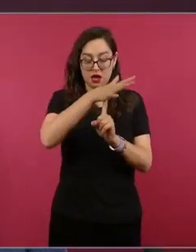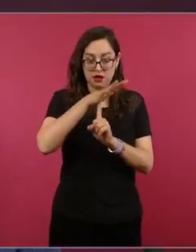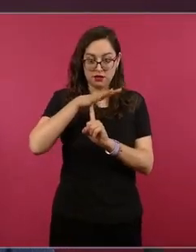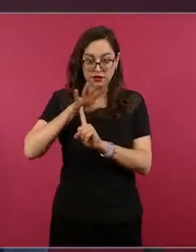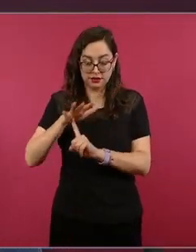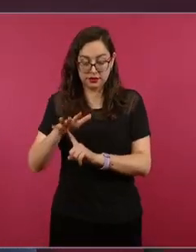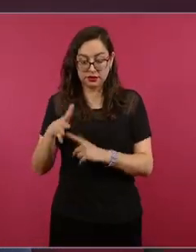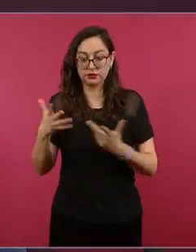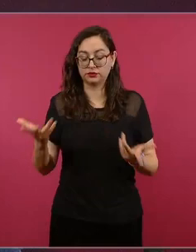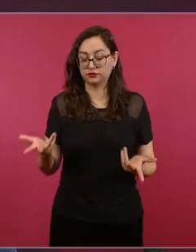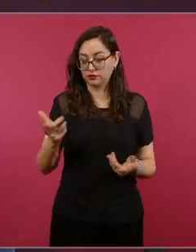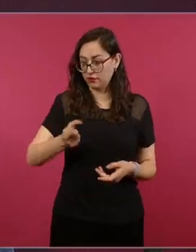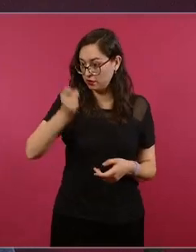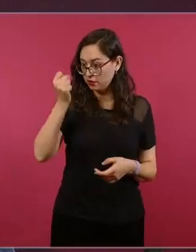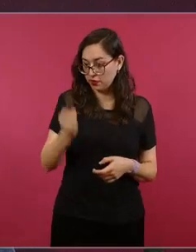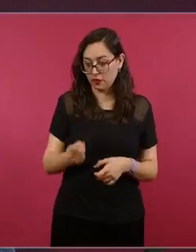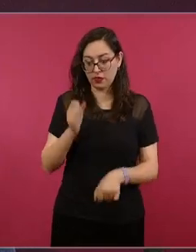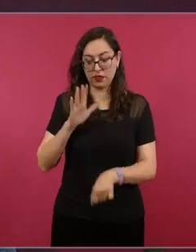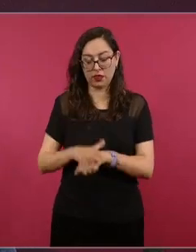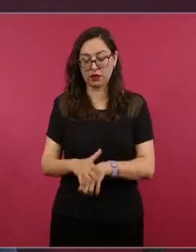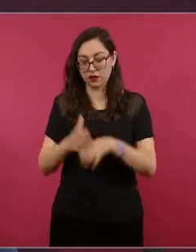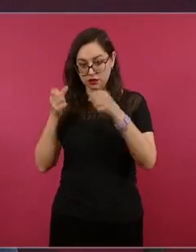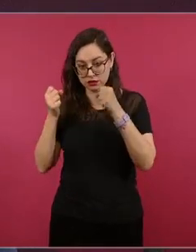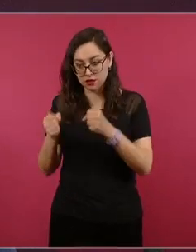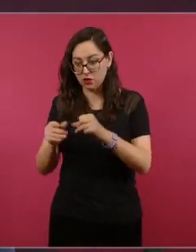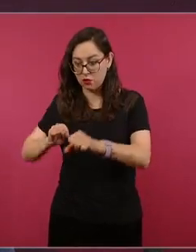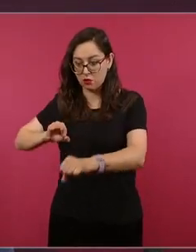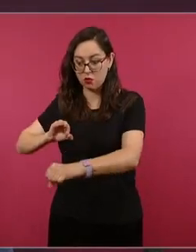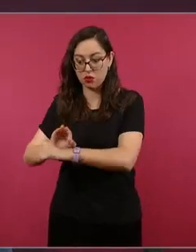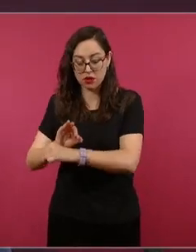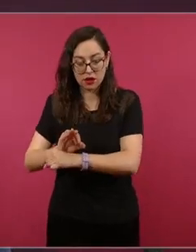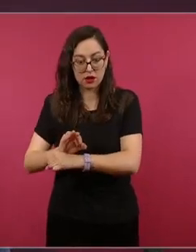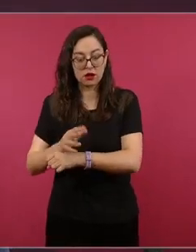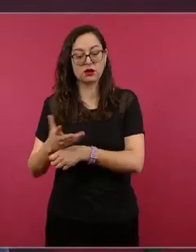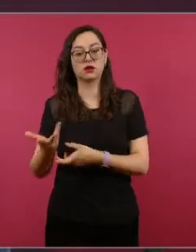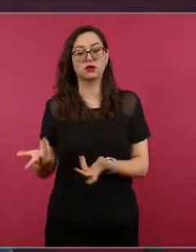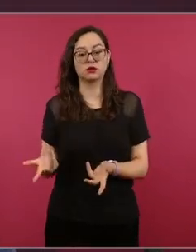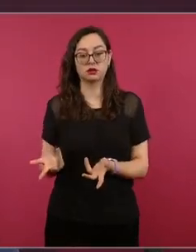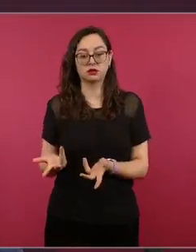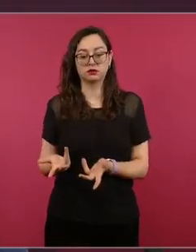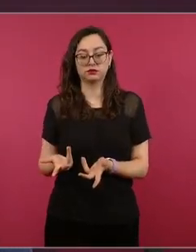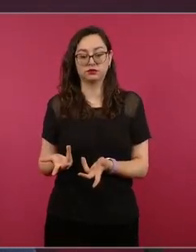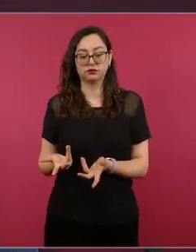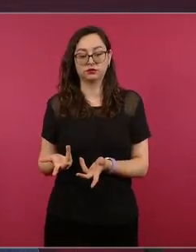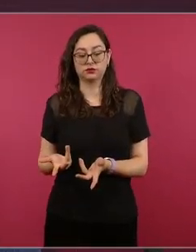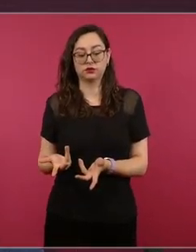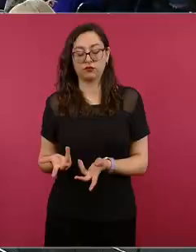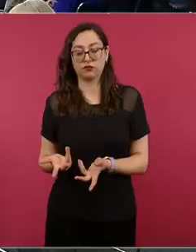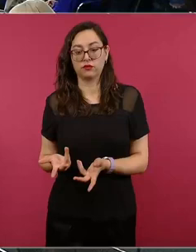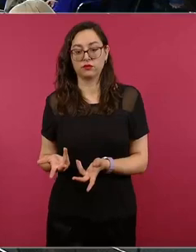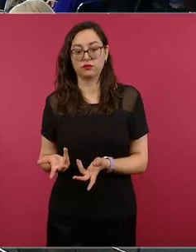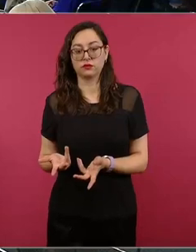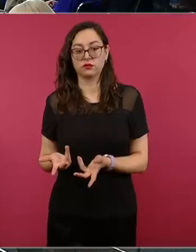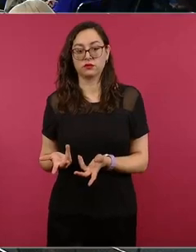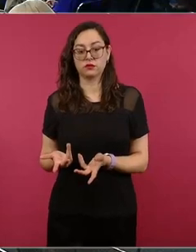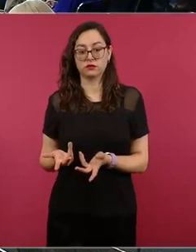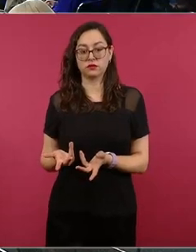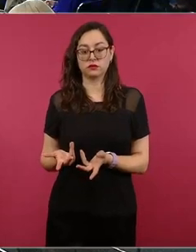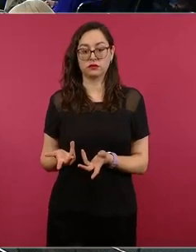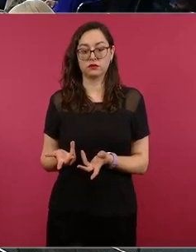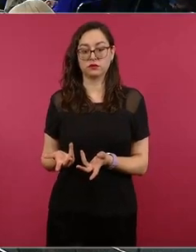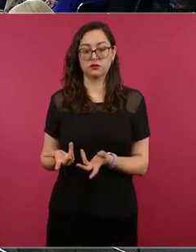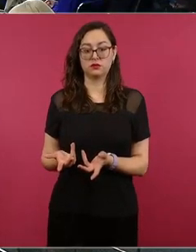la seguridad del sureste. En Pero no